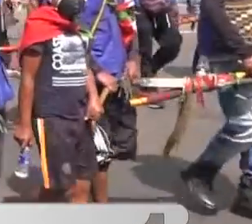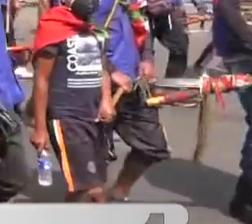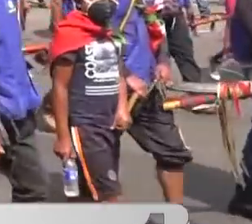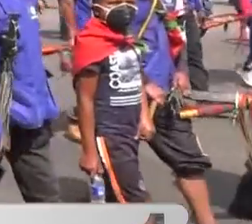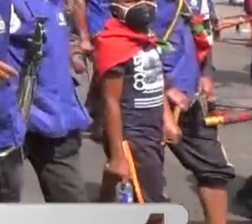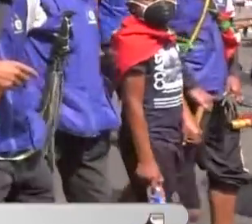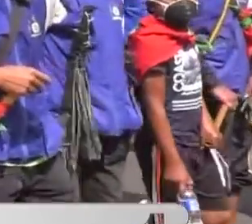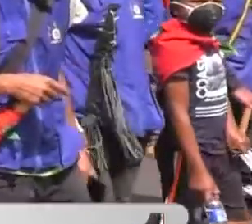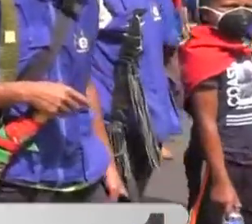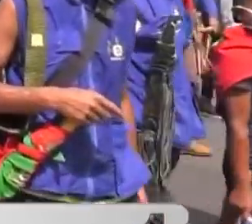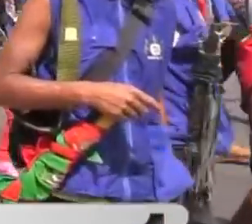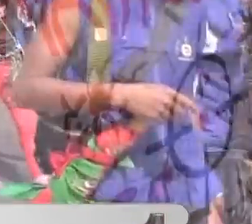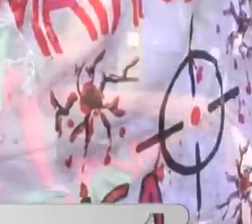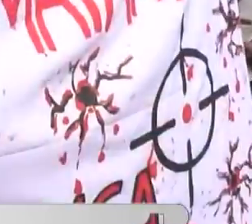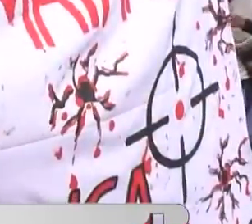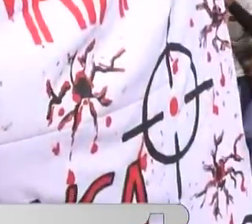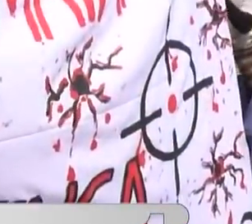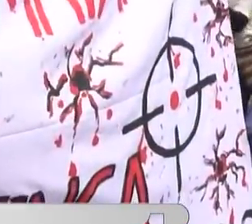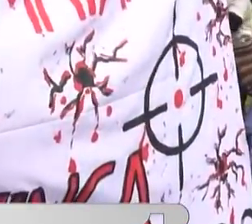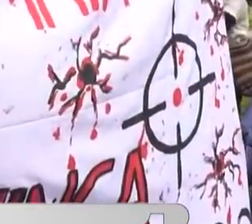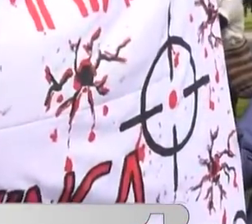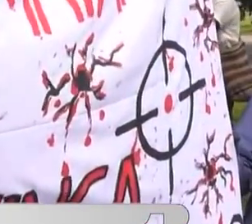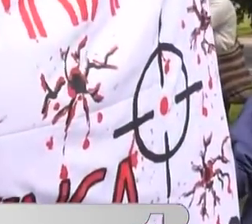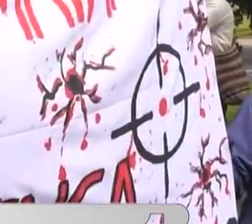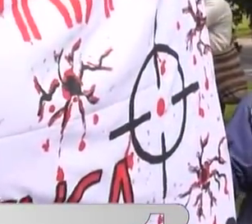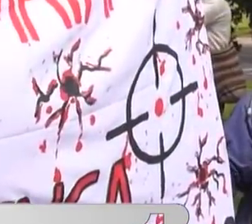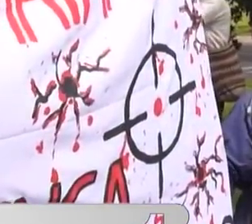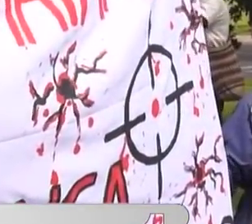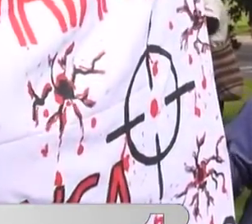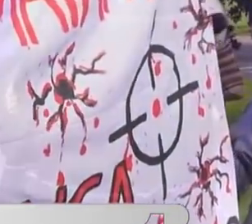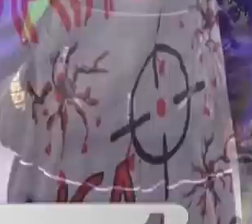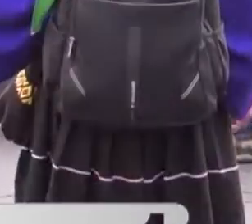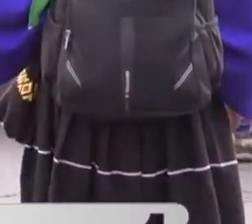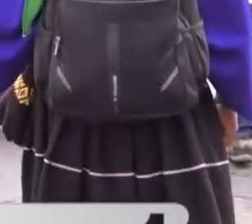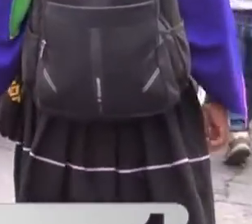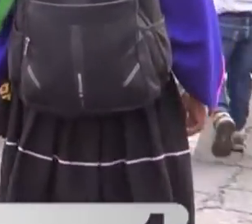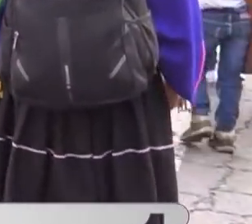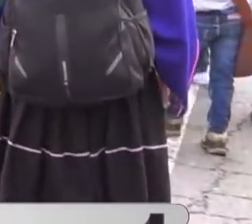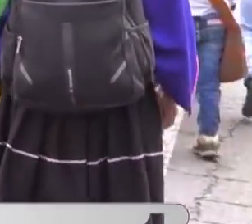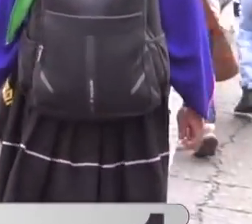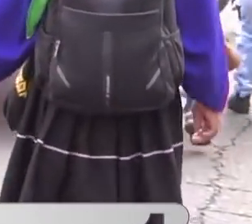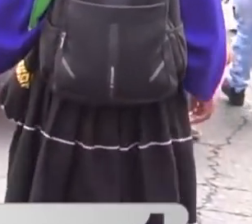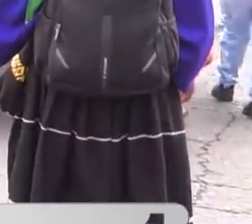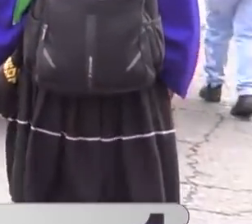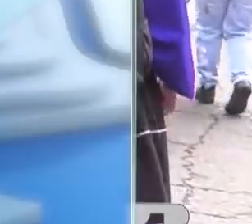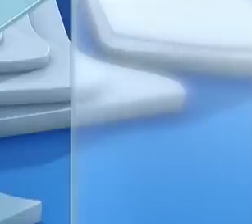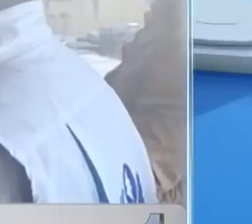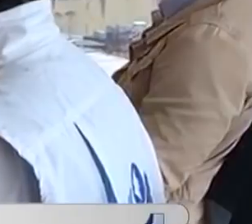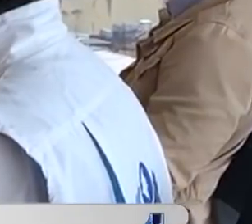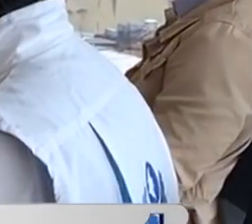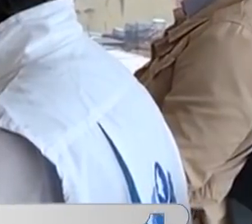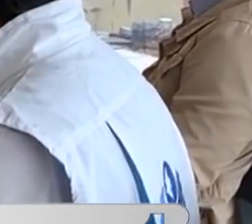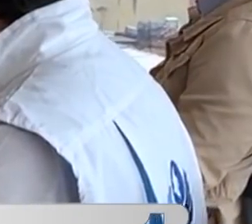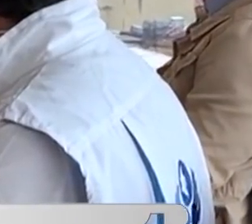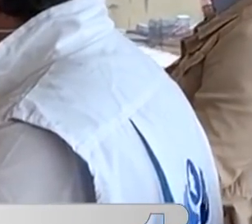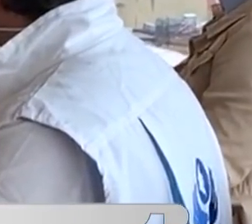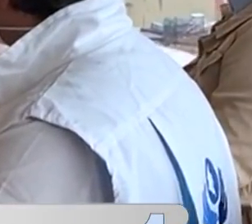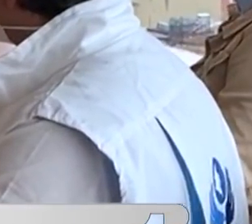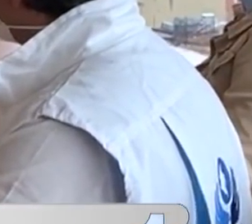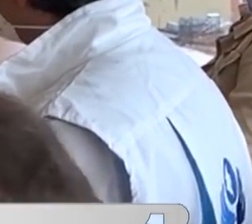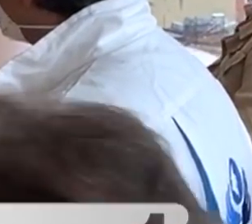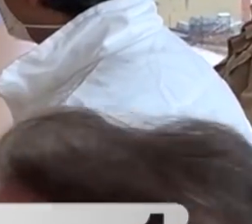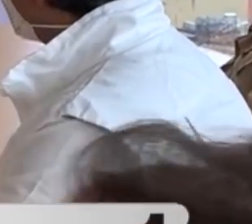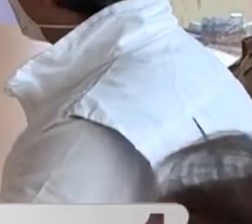Así avanza la minga indígena en las calles de Bogotá. Llegará hasta la Plaza de Bolívar. ¿Habrá diálogo